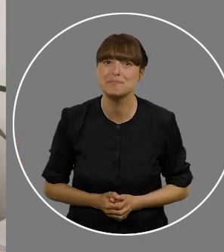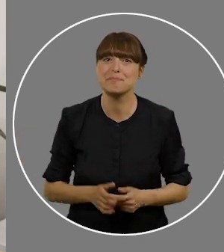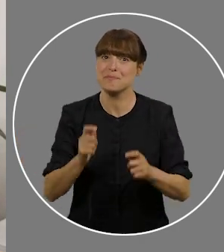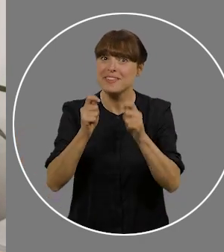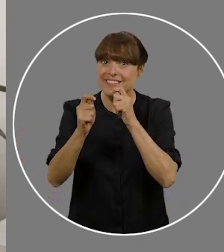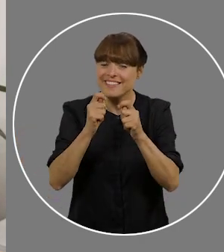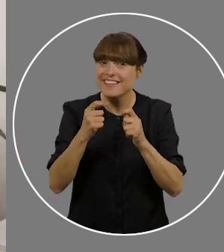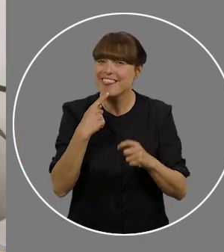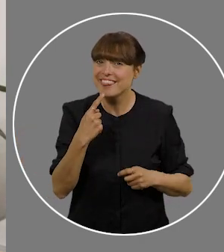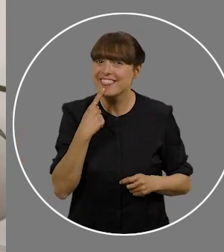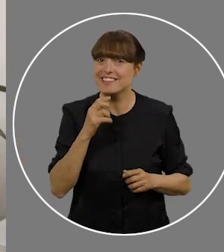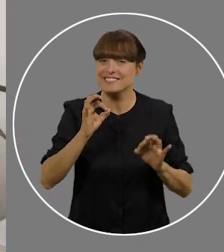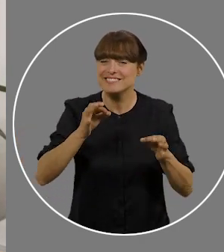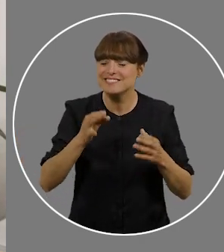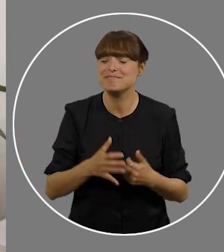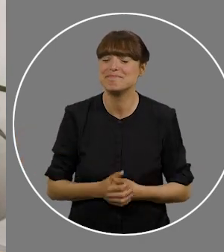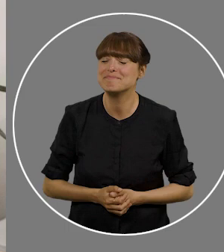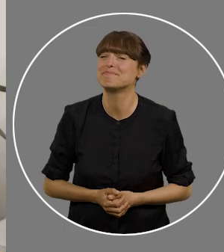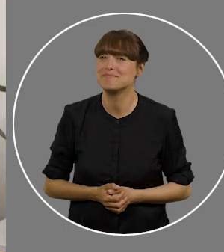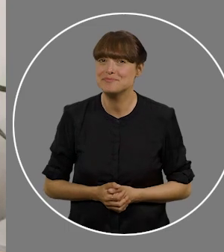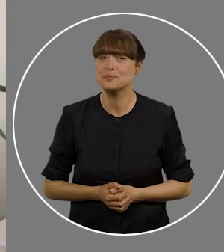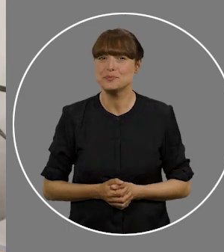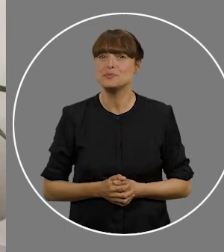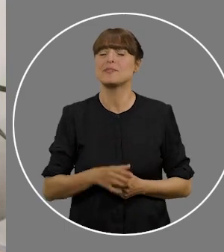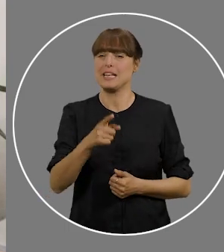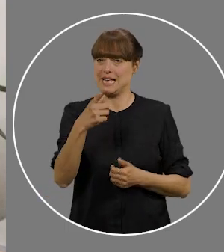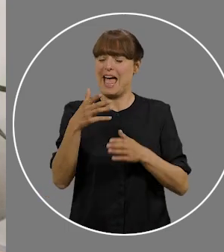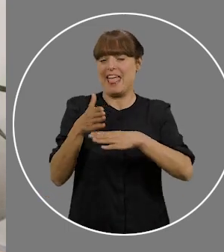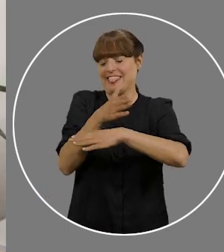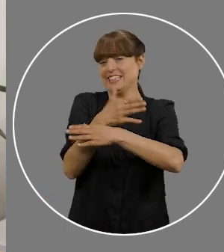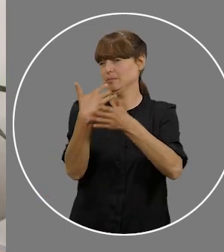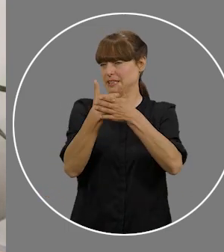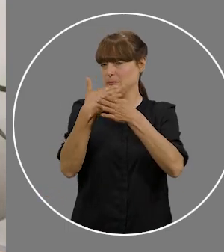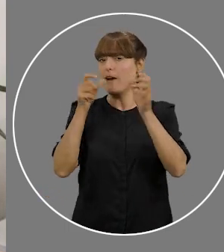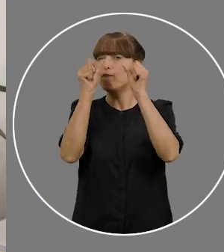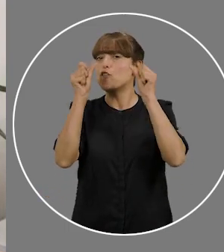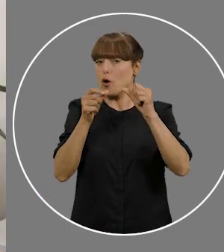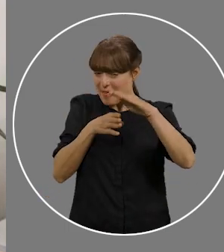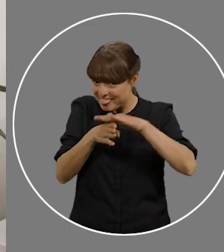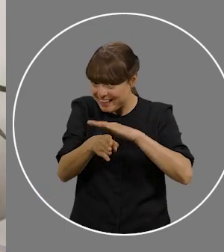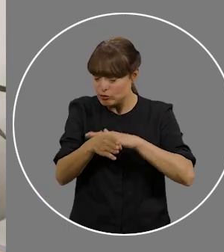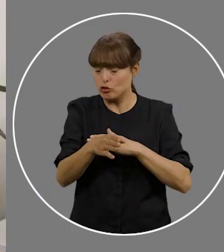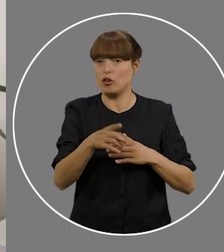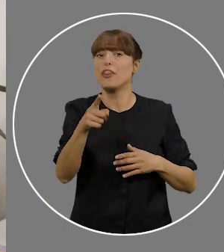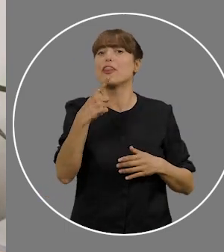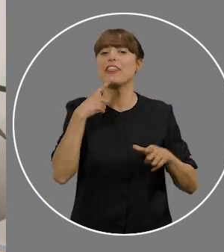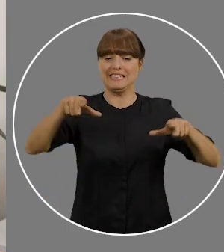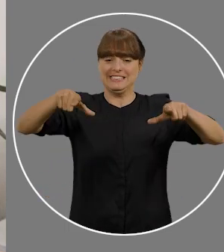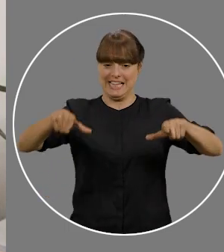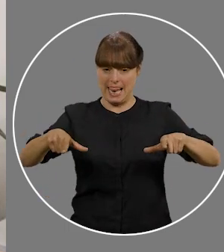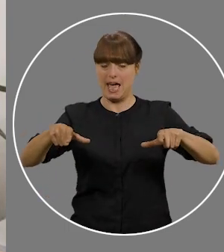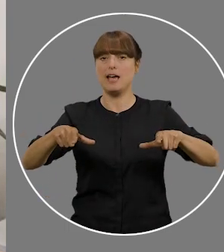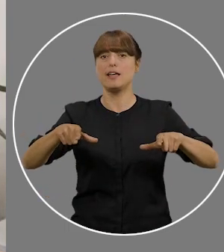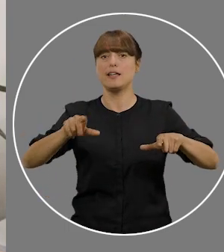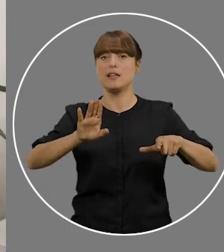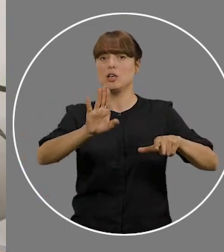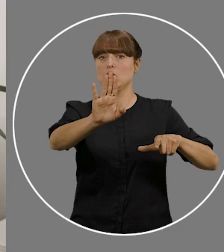refugio, volvemos un poco al detalle, me habla de la cocina. En la misma sala era cocina, comedor y dormitorio. Y